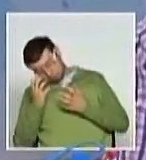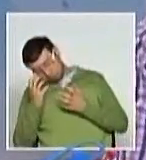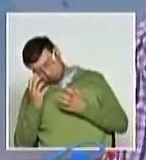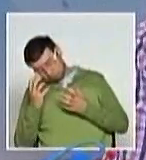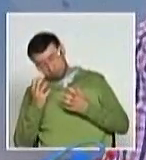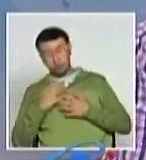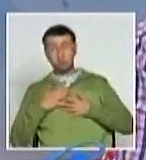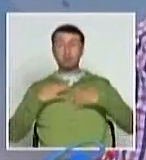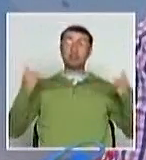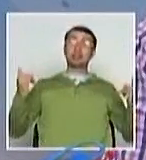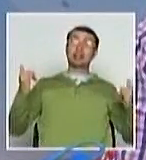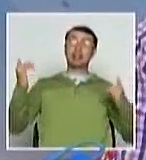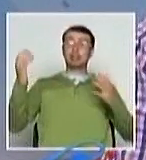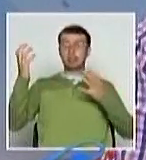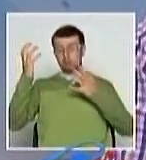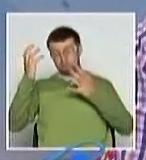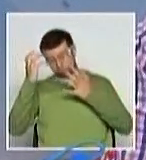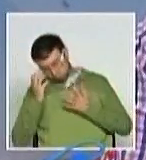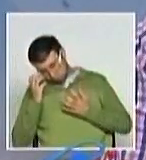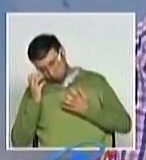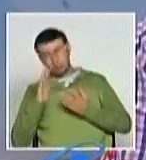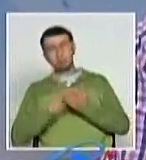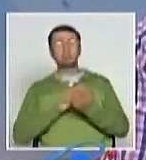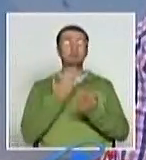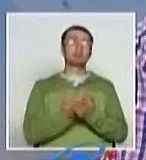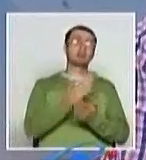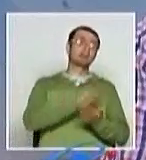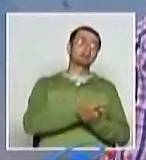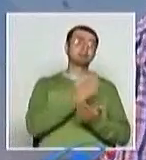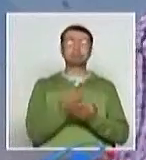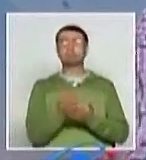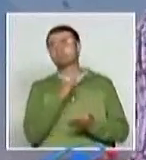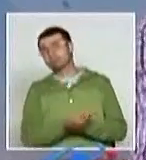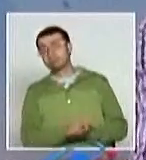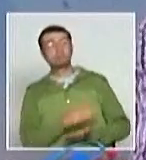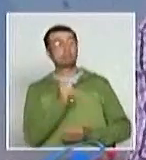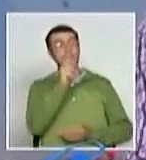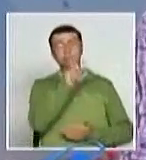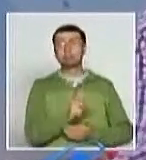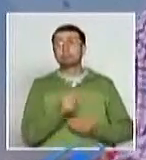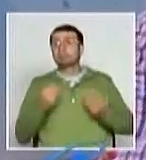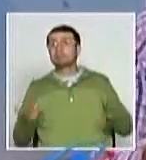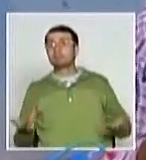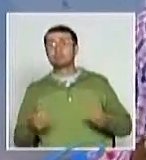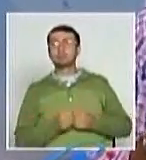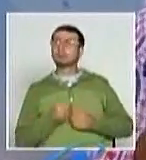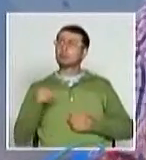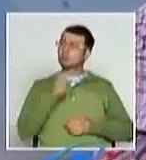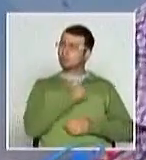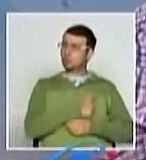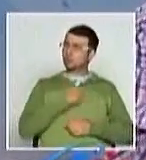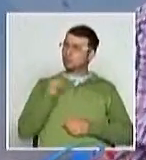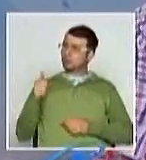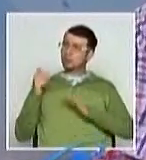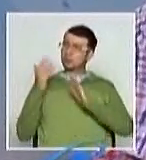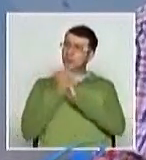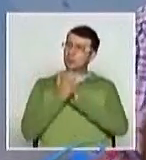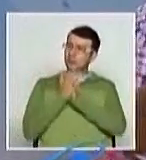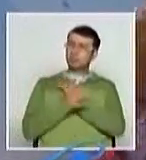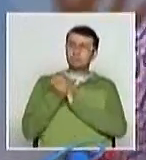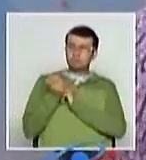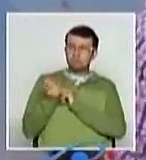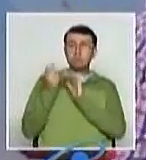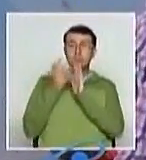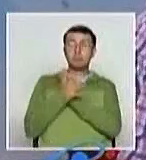podríamos Llamar esas crisis de estado de bipolaridad y ahí es donde yo quiero que usted hable un poco también Y le le contab a las